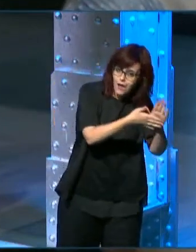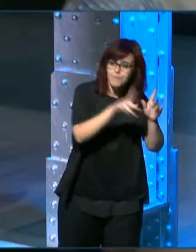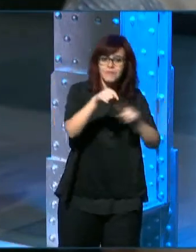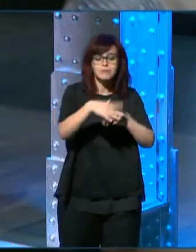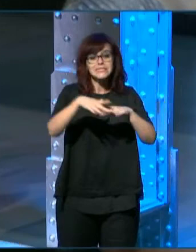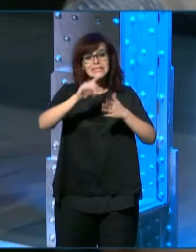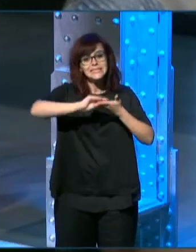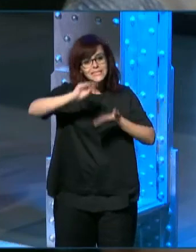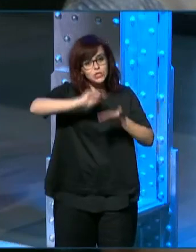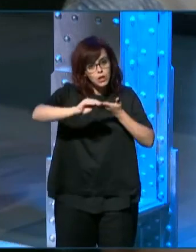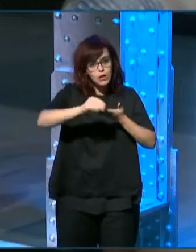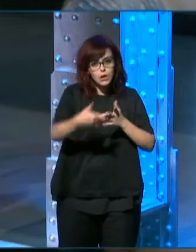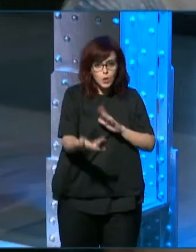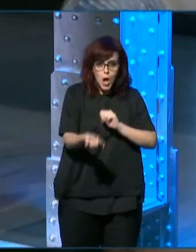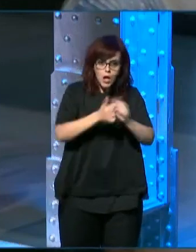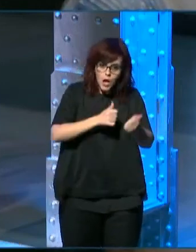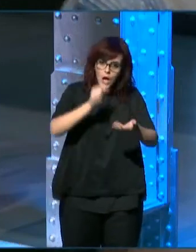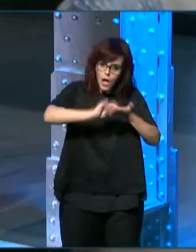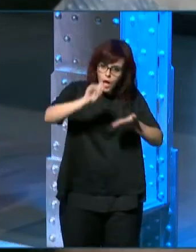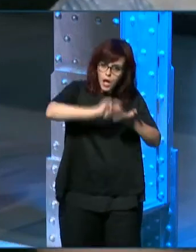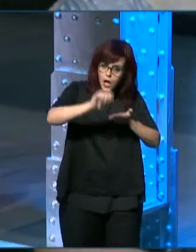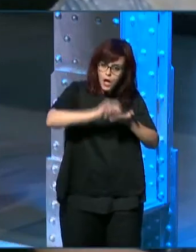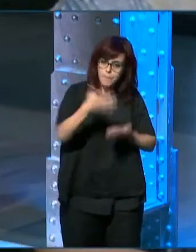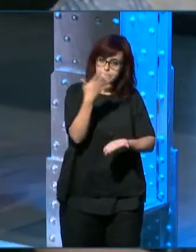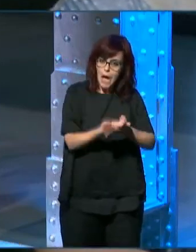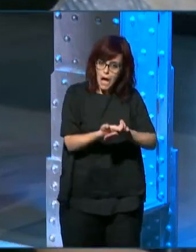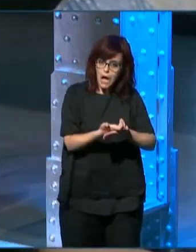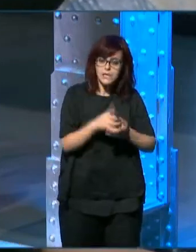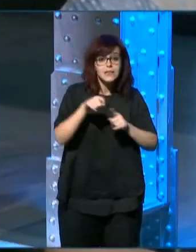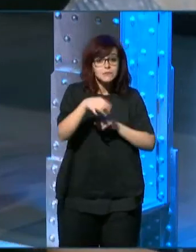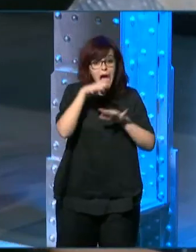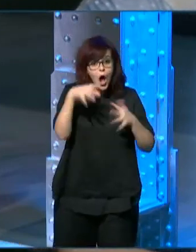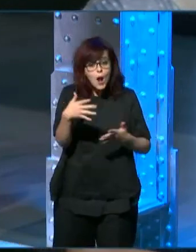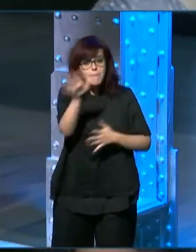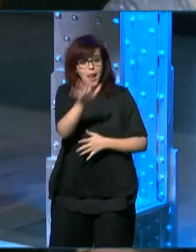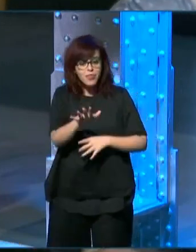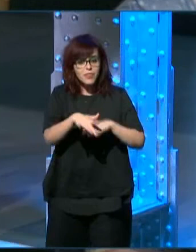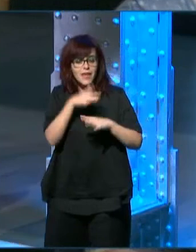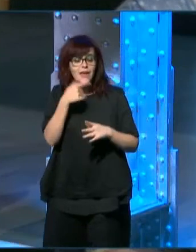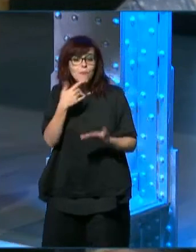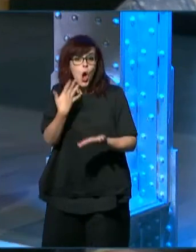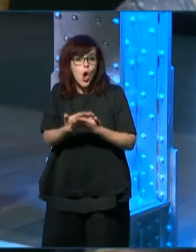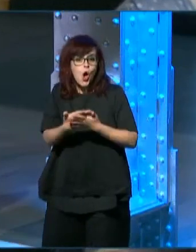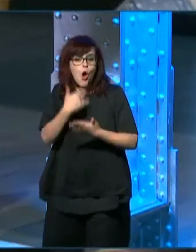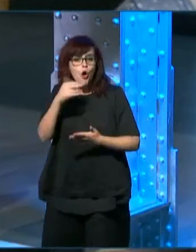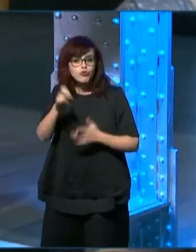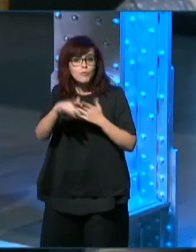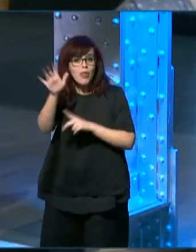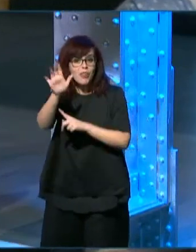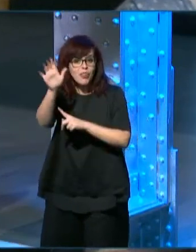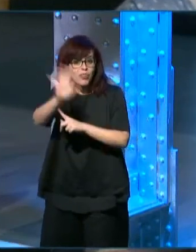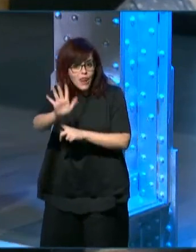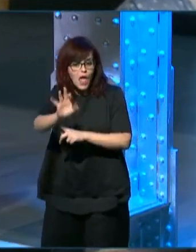la escritura y se empezaron a escribir, y a lo mejor ahora se siguen contando historias en otros soportes como cine